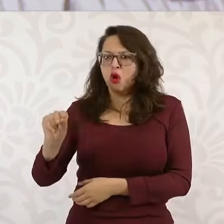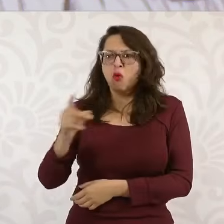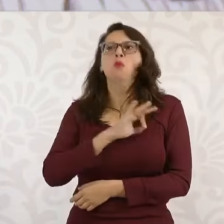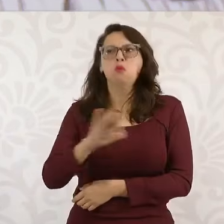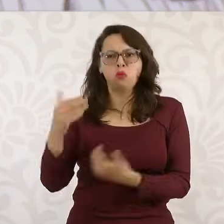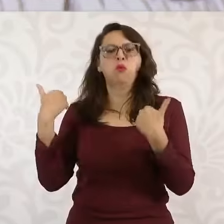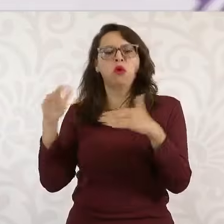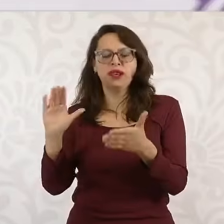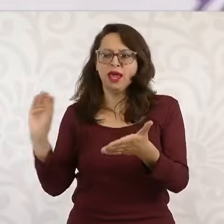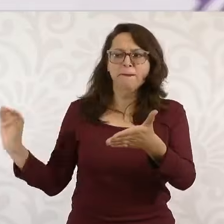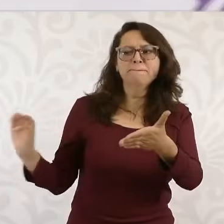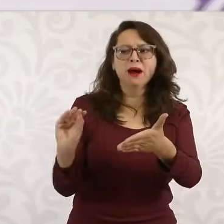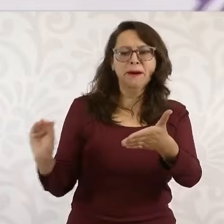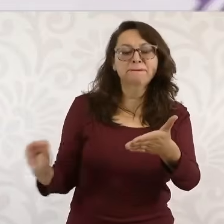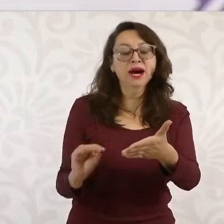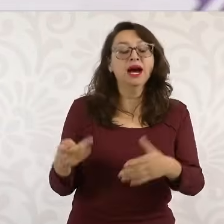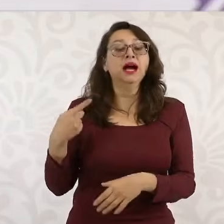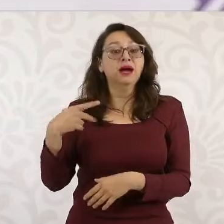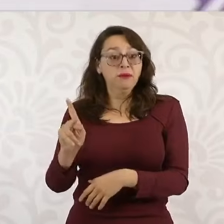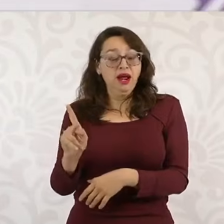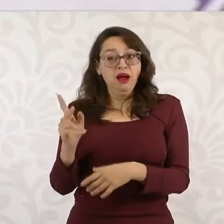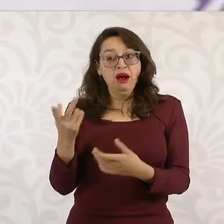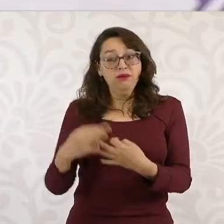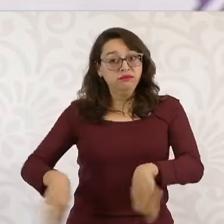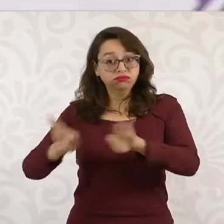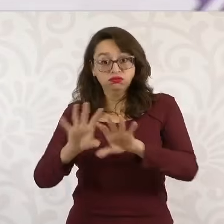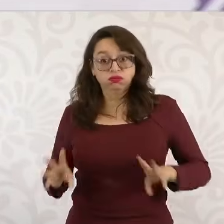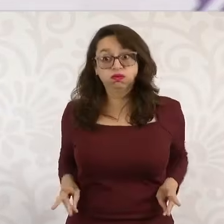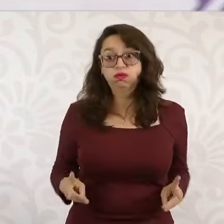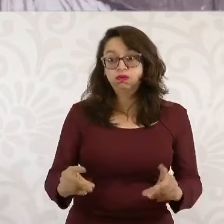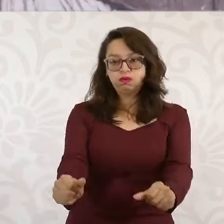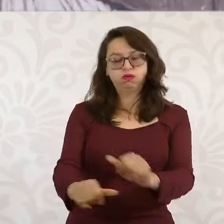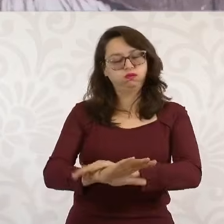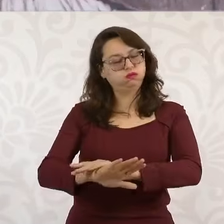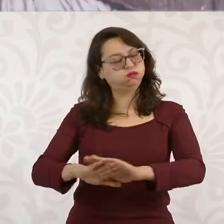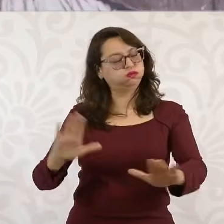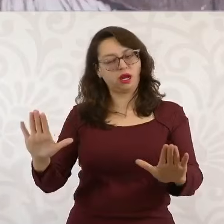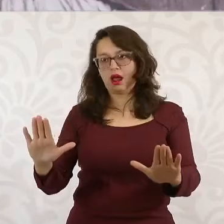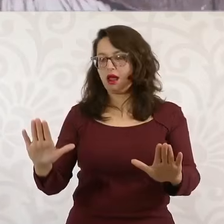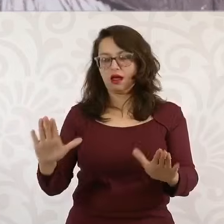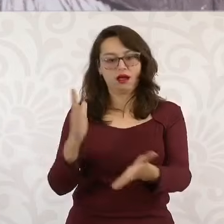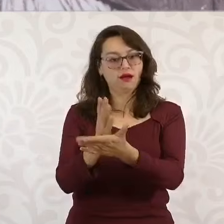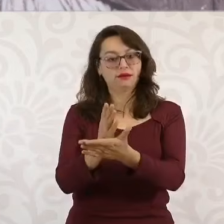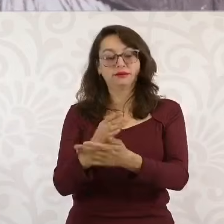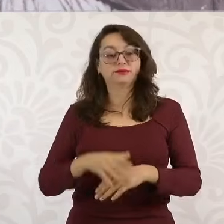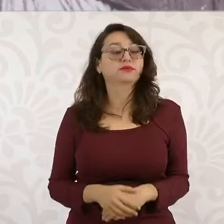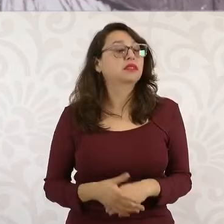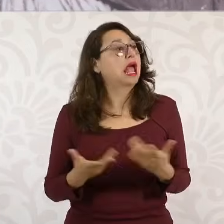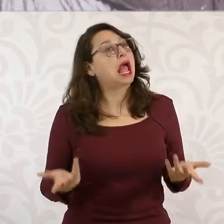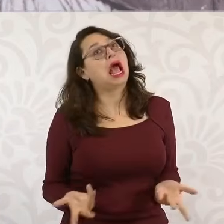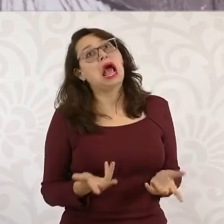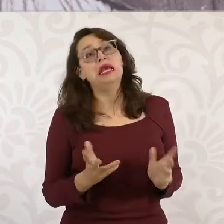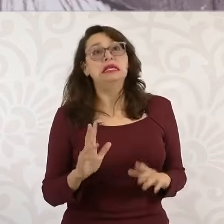importante es que nada de estos despilfarros que hay ahora, porque dicen es que si se reduce el costo